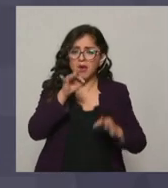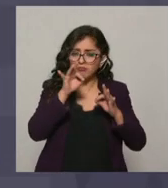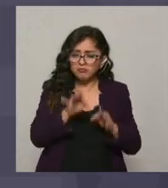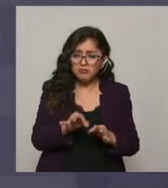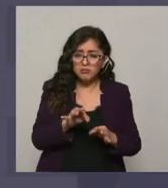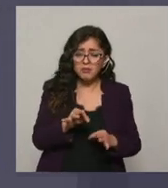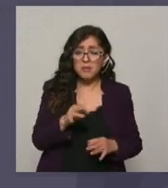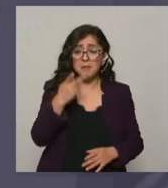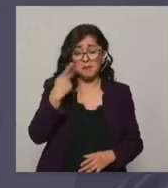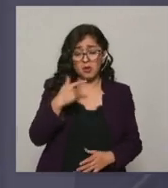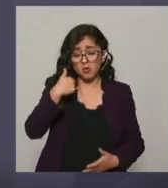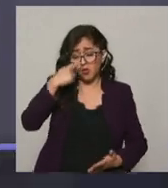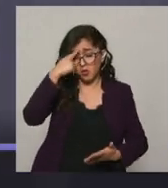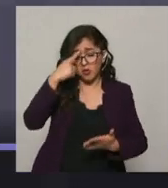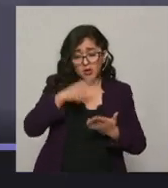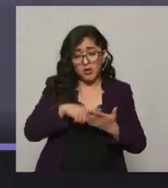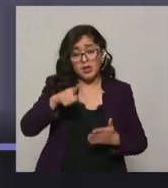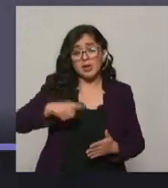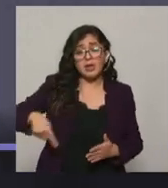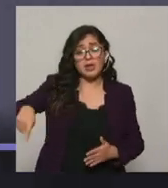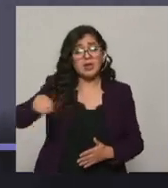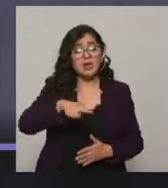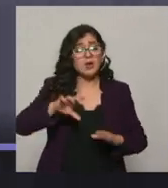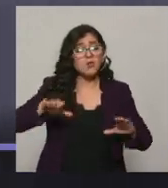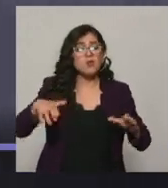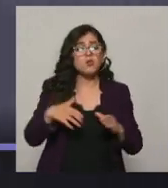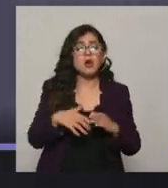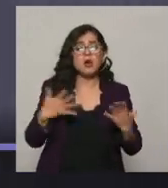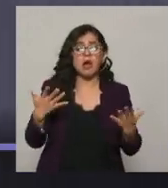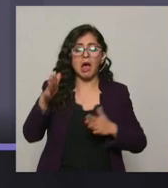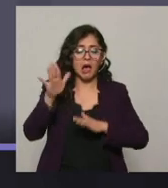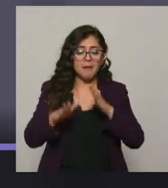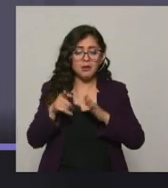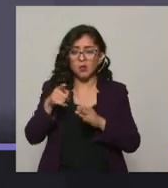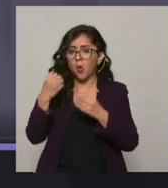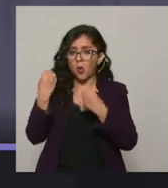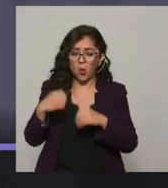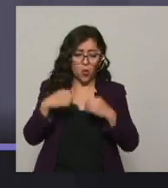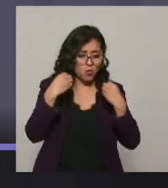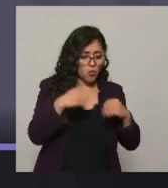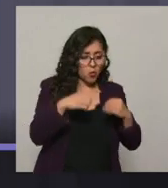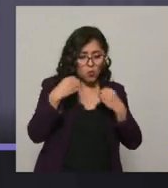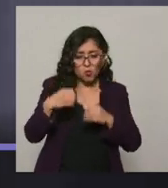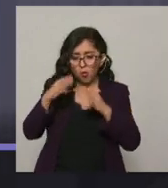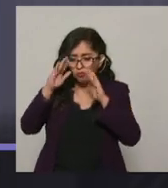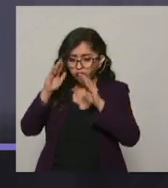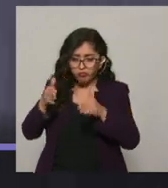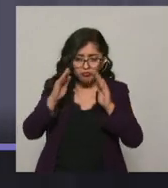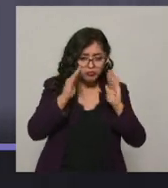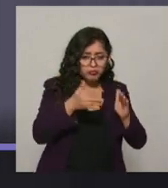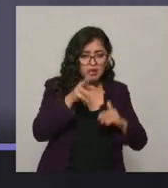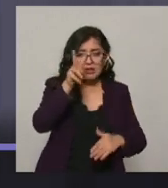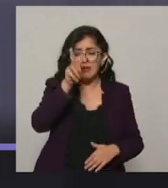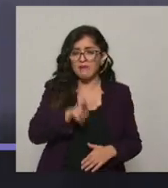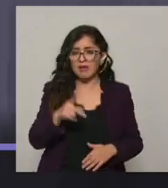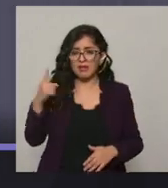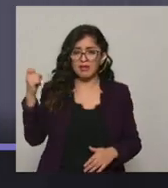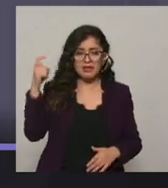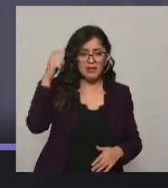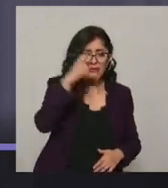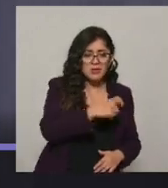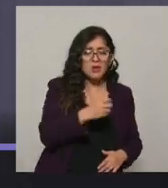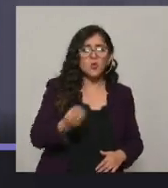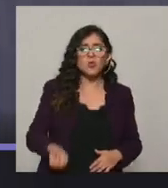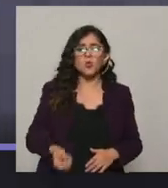y creo que a veces ellas están muy ocupadas porque es tan complicado y toma tanto